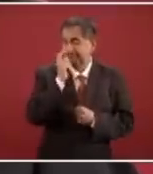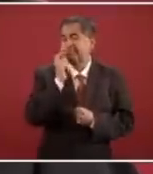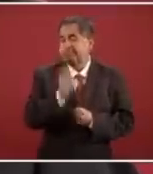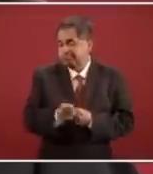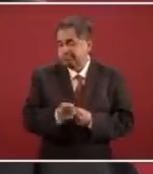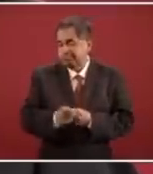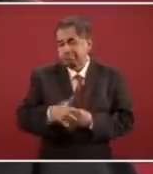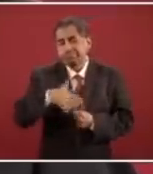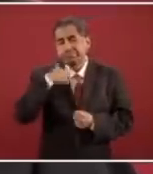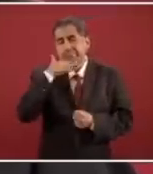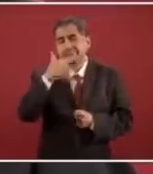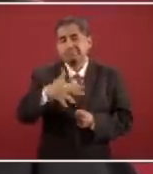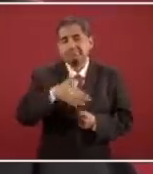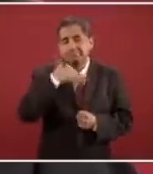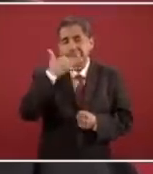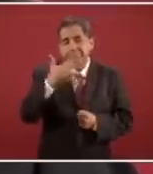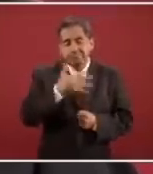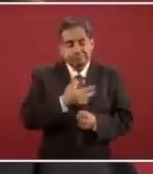era la corrupción.